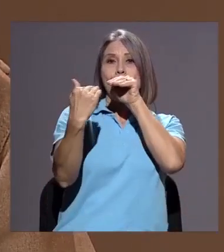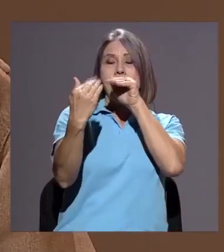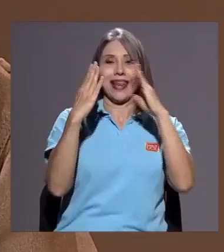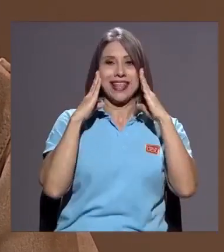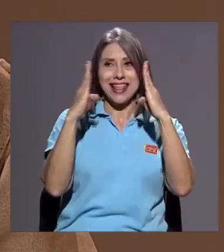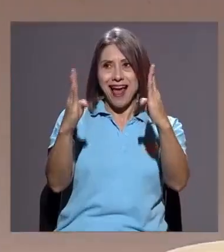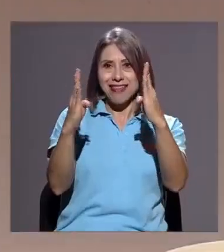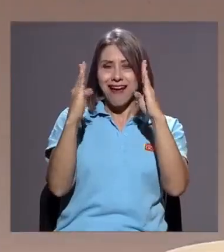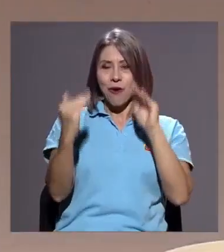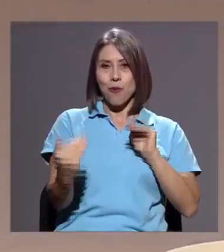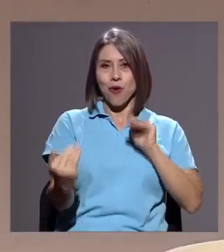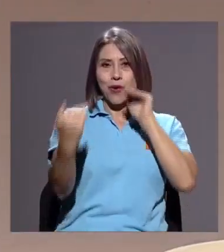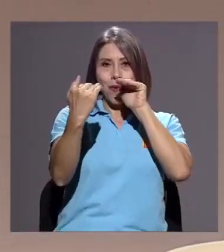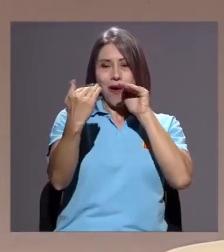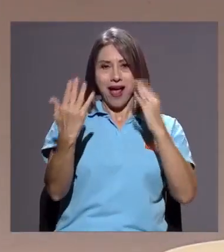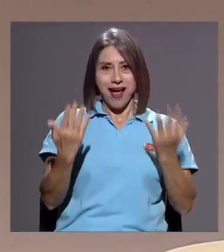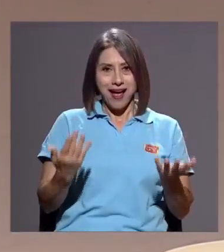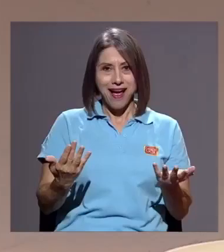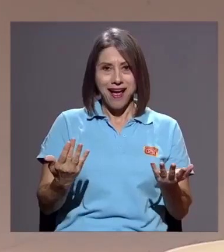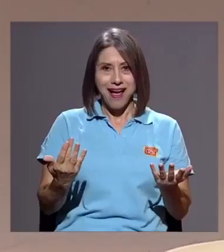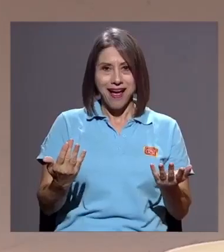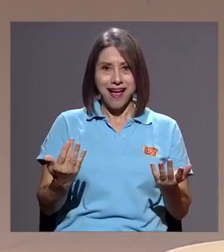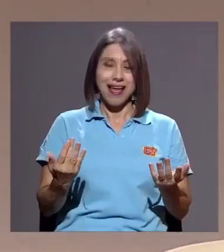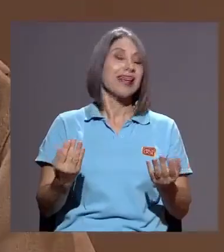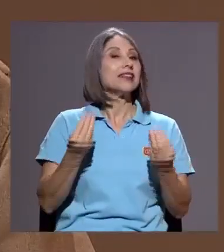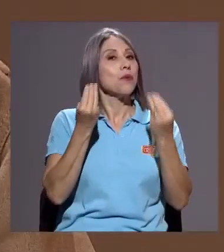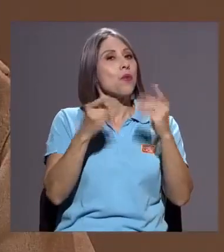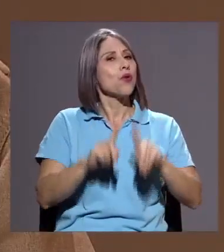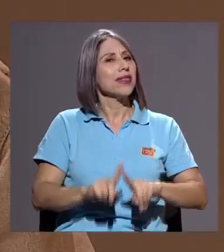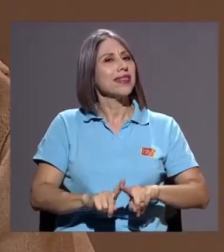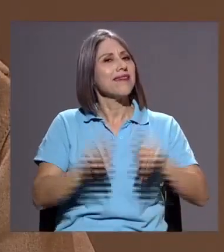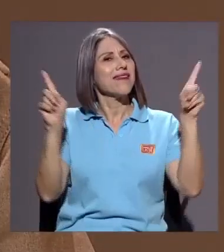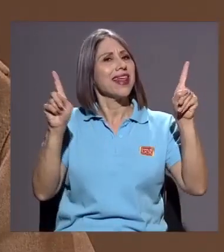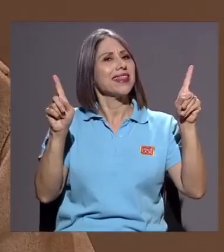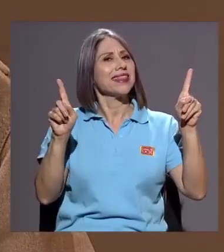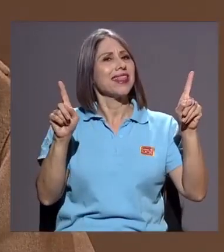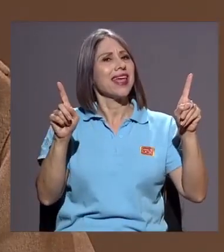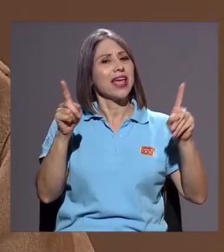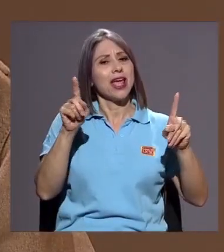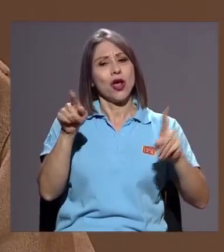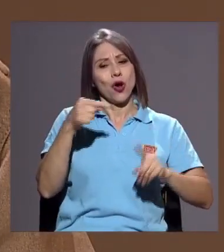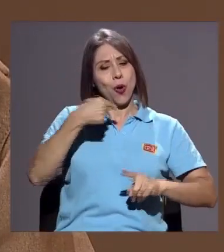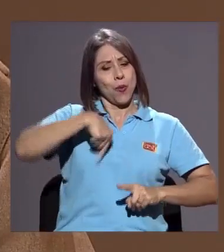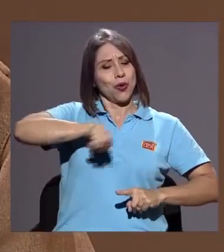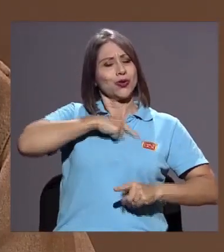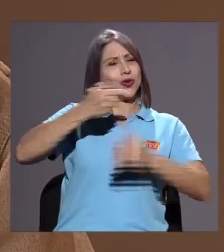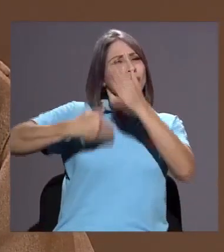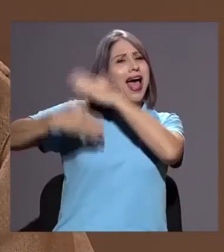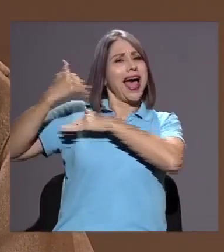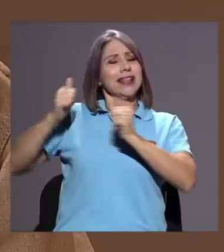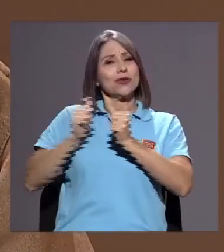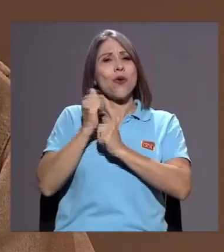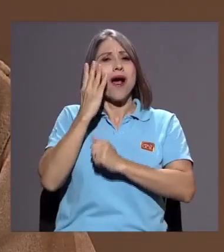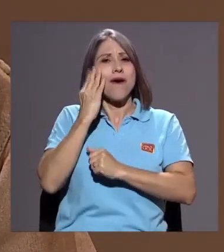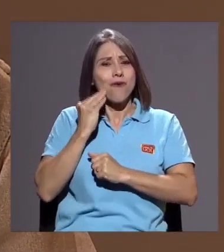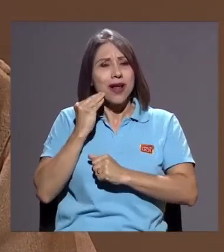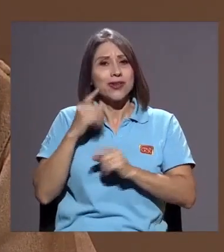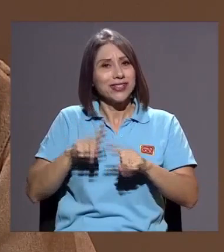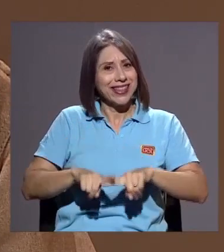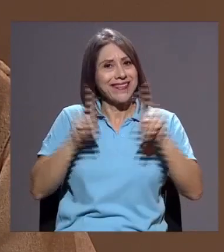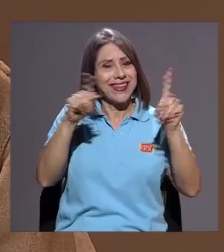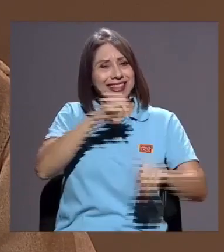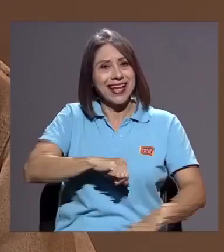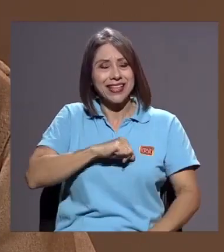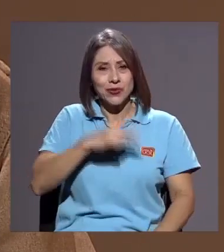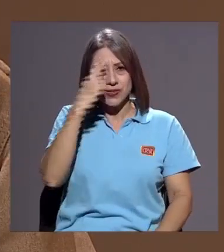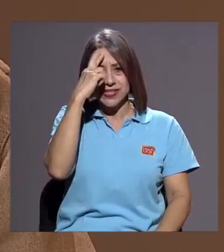¿verdad? Entonces, es muy diferente a como éramos nosotros con los abuelos, ¿verdad? Que era una actitud de respeto, ¿verdad?